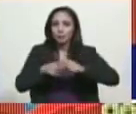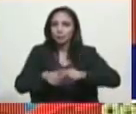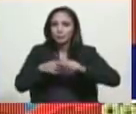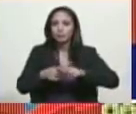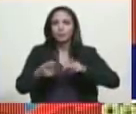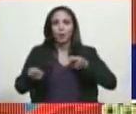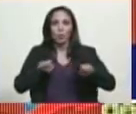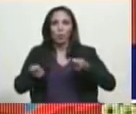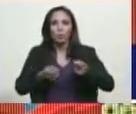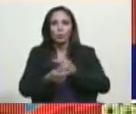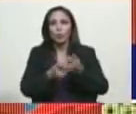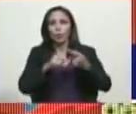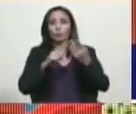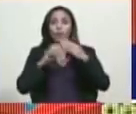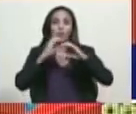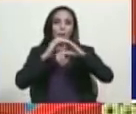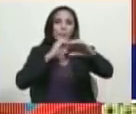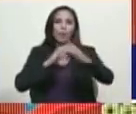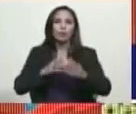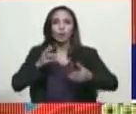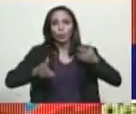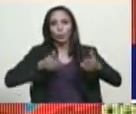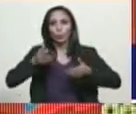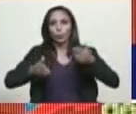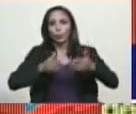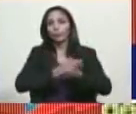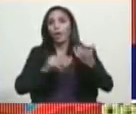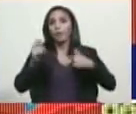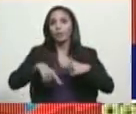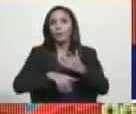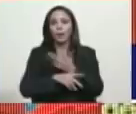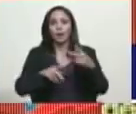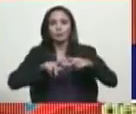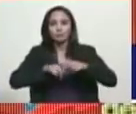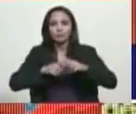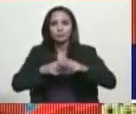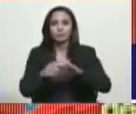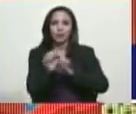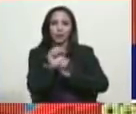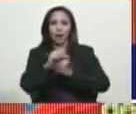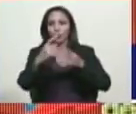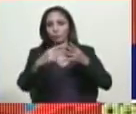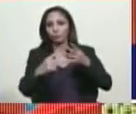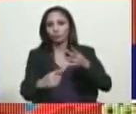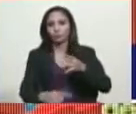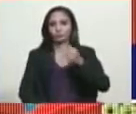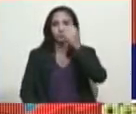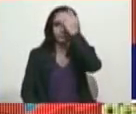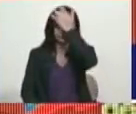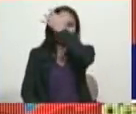control, transporte ferroviario y mecánica automotriz, entre otras.